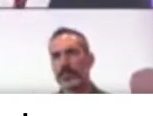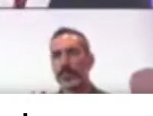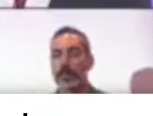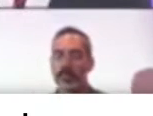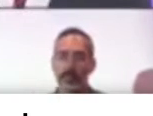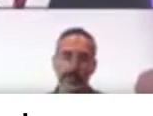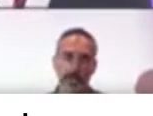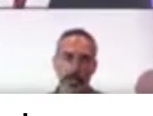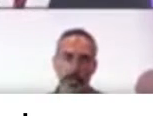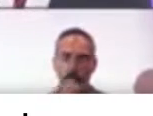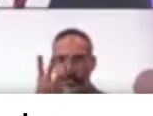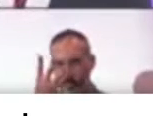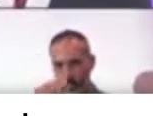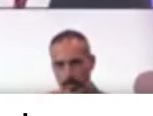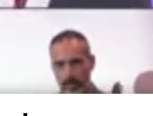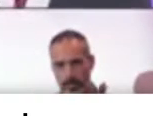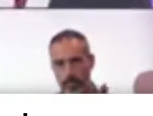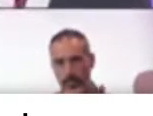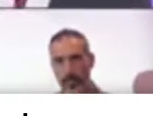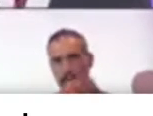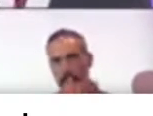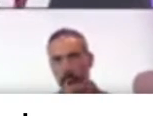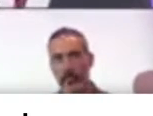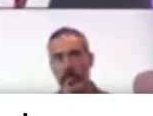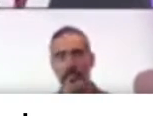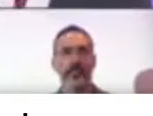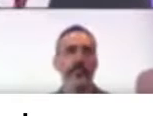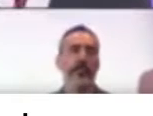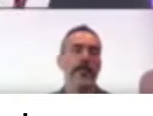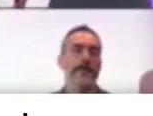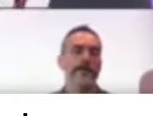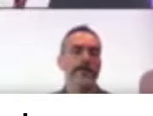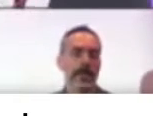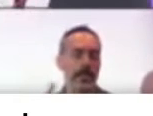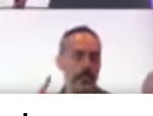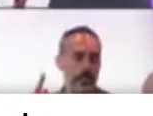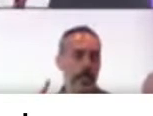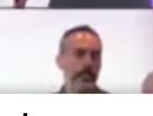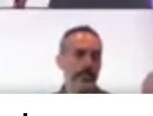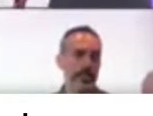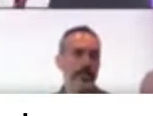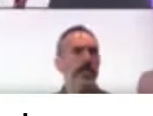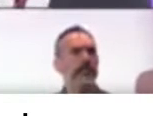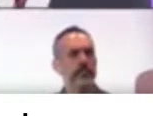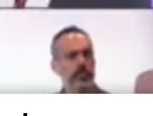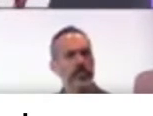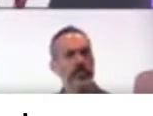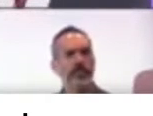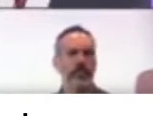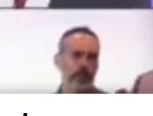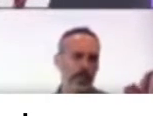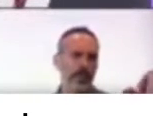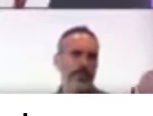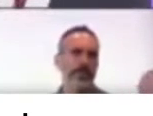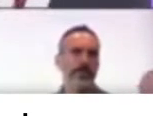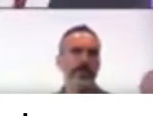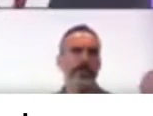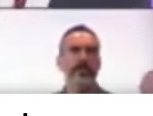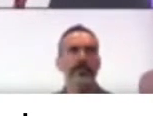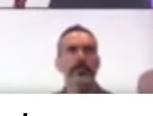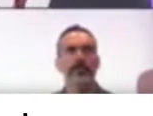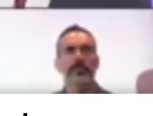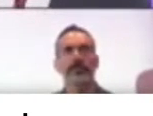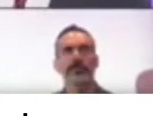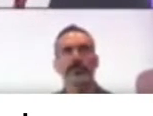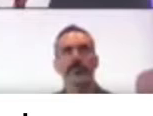3,5 millones de poblanos viven en esta gran zona metropolitana. Y por tanto, la solución de sus